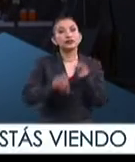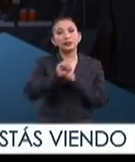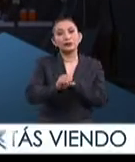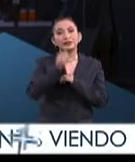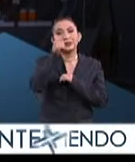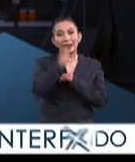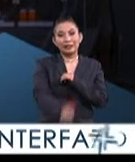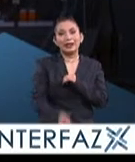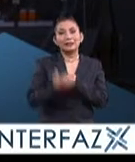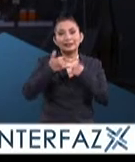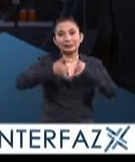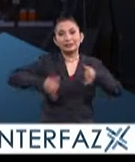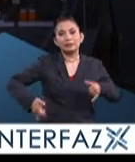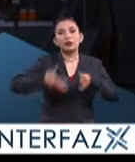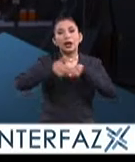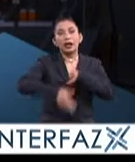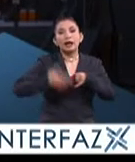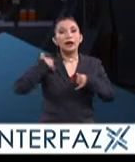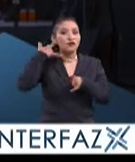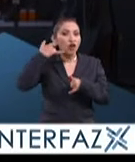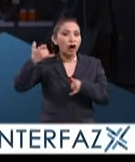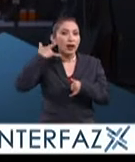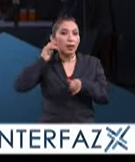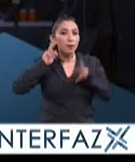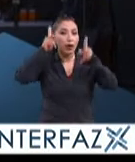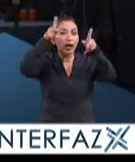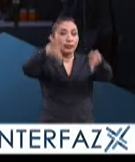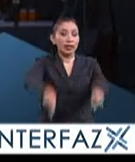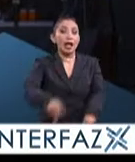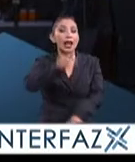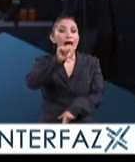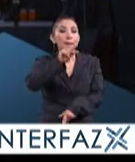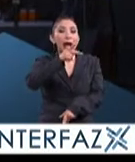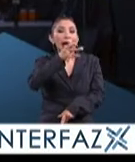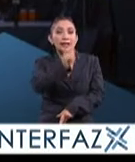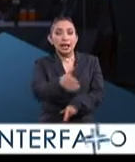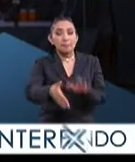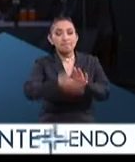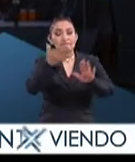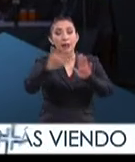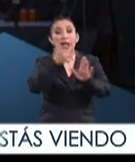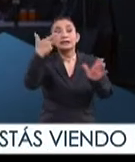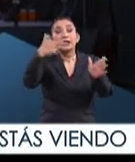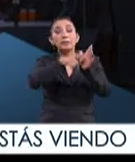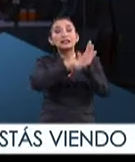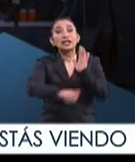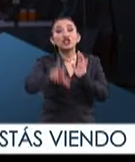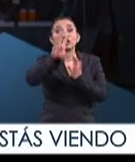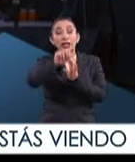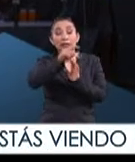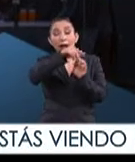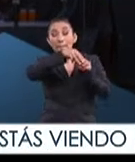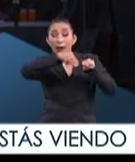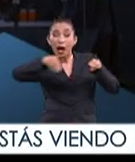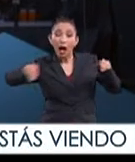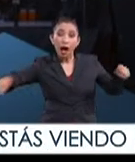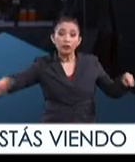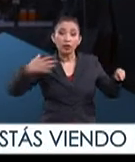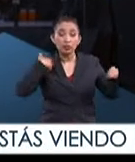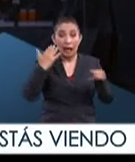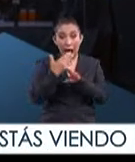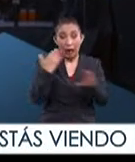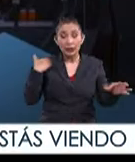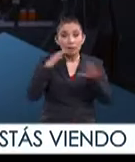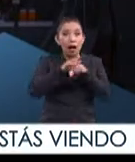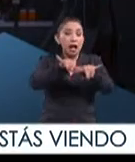En 1936 se inaugura en California el Puente de la Bahía, construcción de 7.180 metros, en su